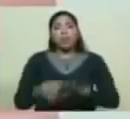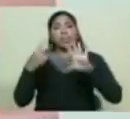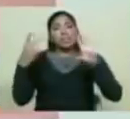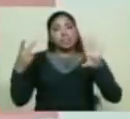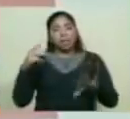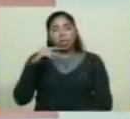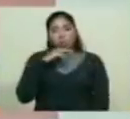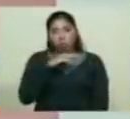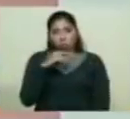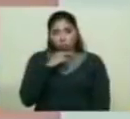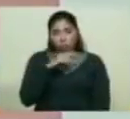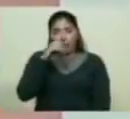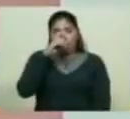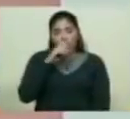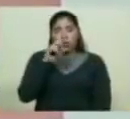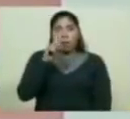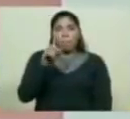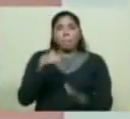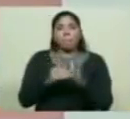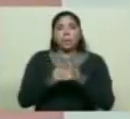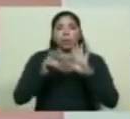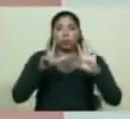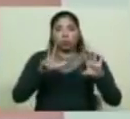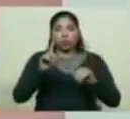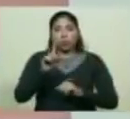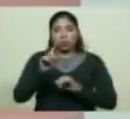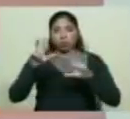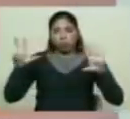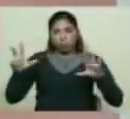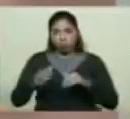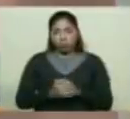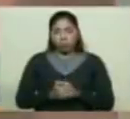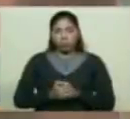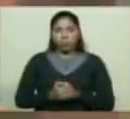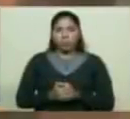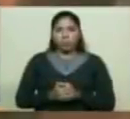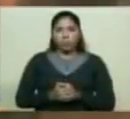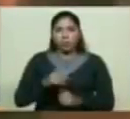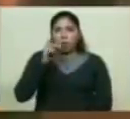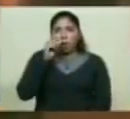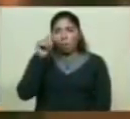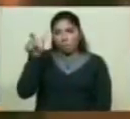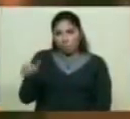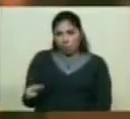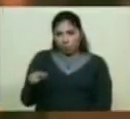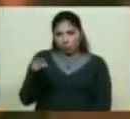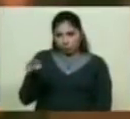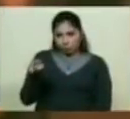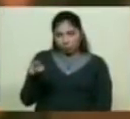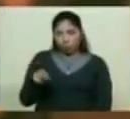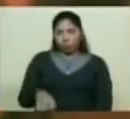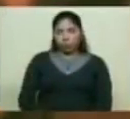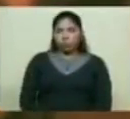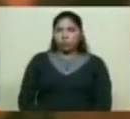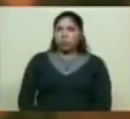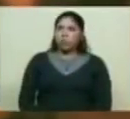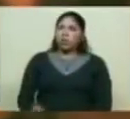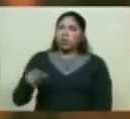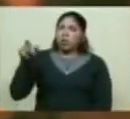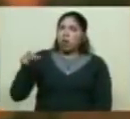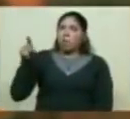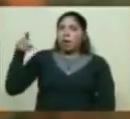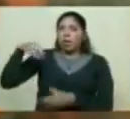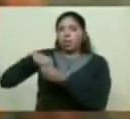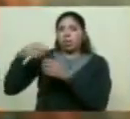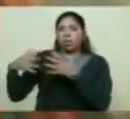de 1818 al señor irving agente de los eeuu de la